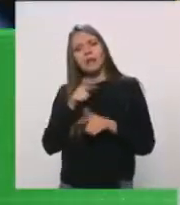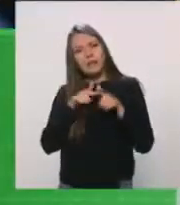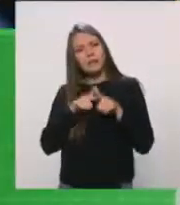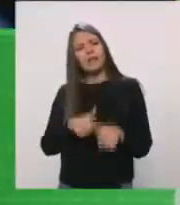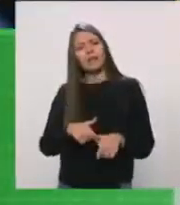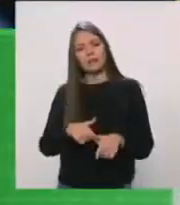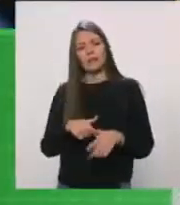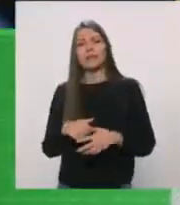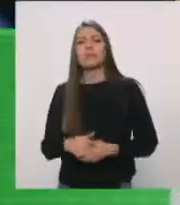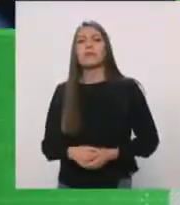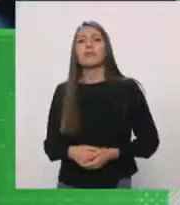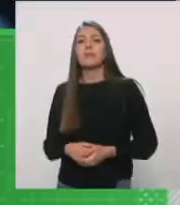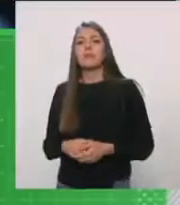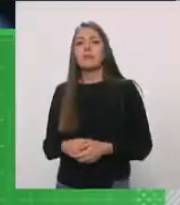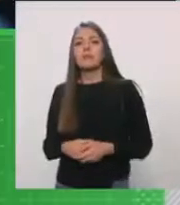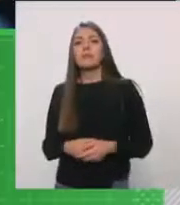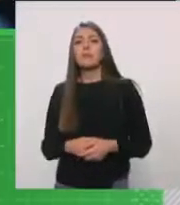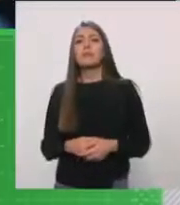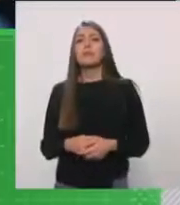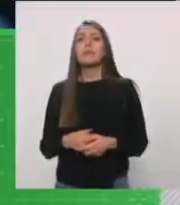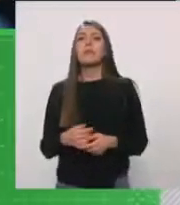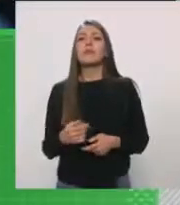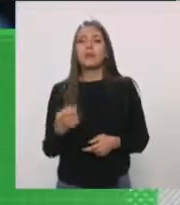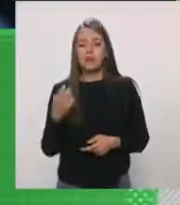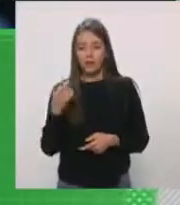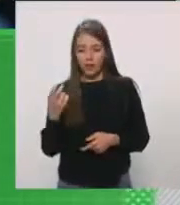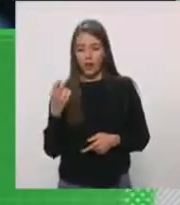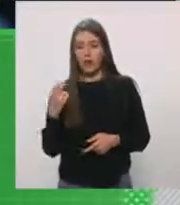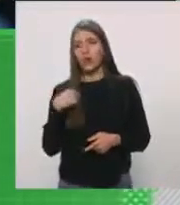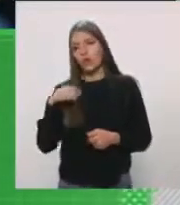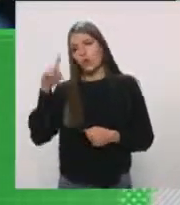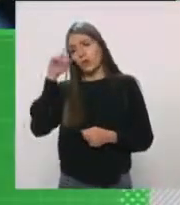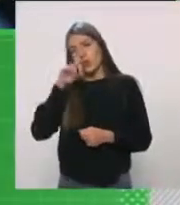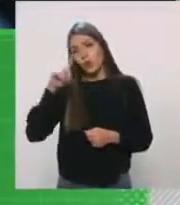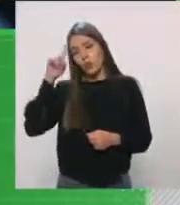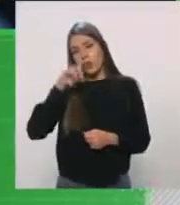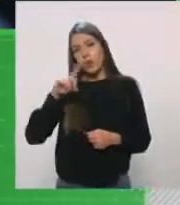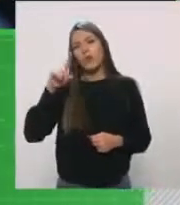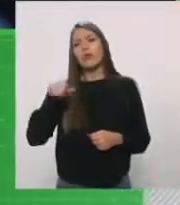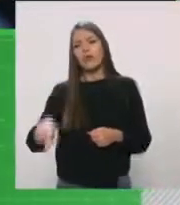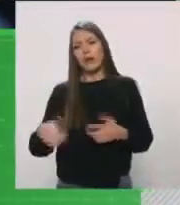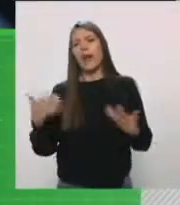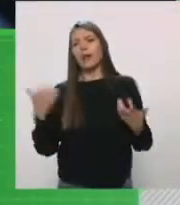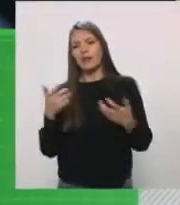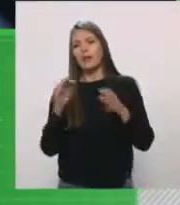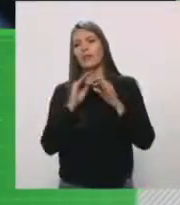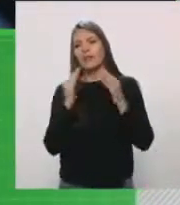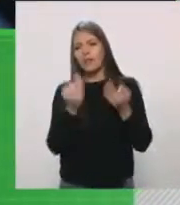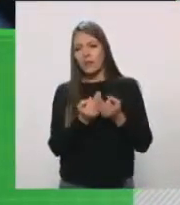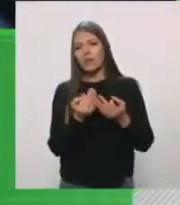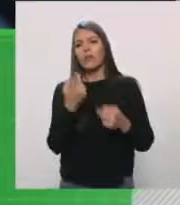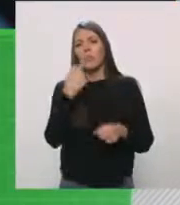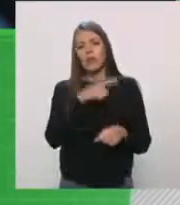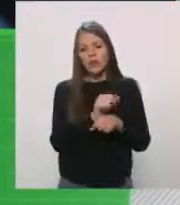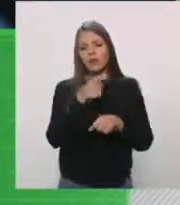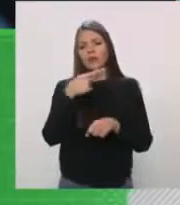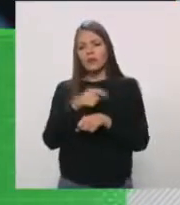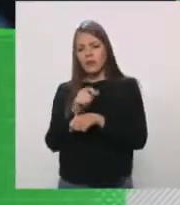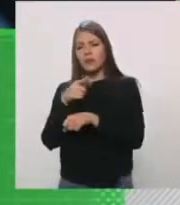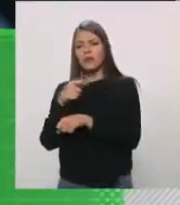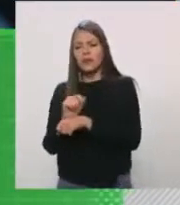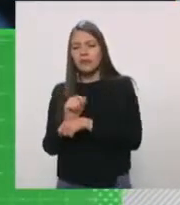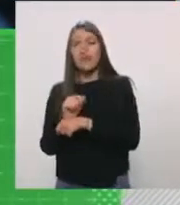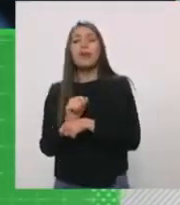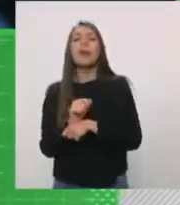Y esto sugiero la forma de hacerlo con estas dinámicas semana por semana, y cada